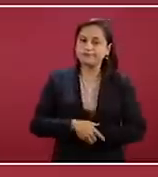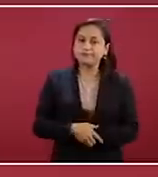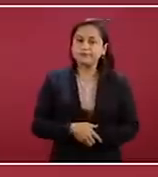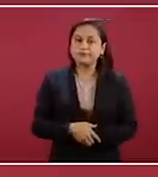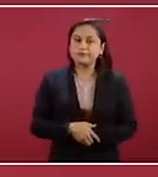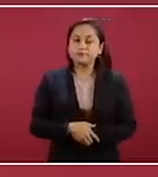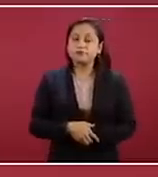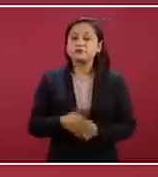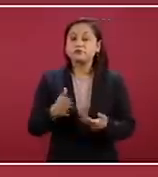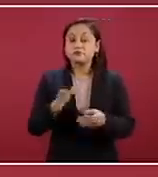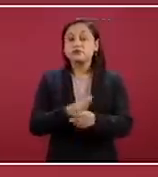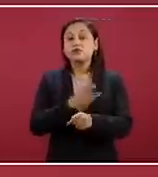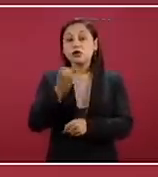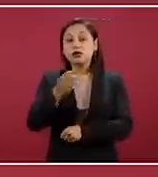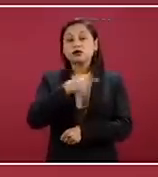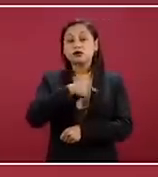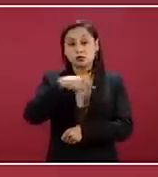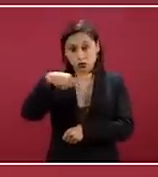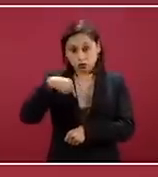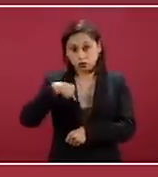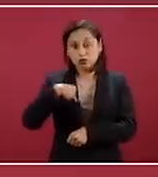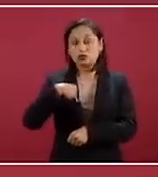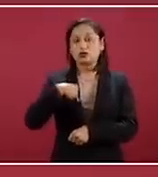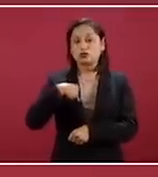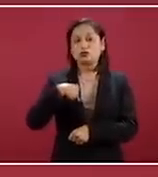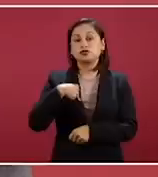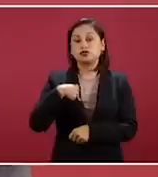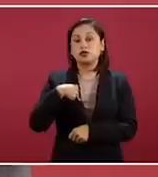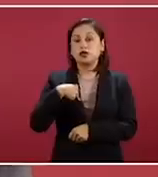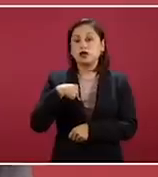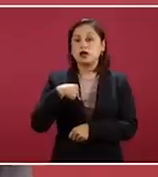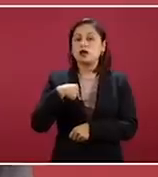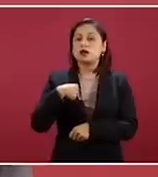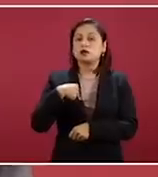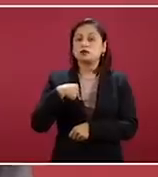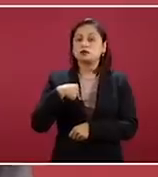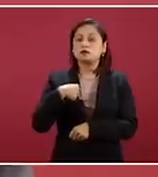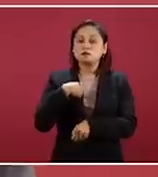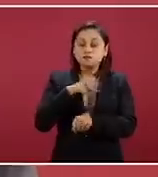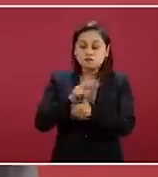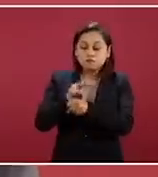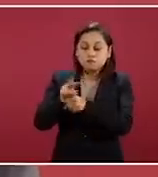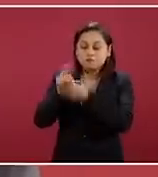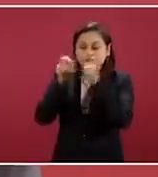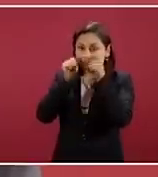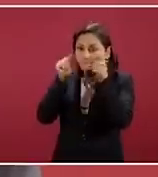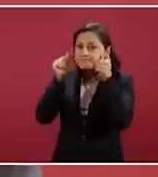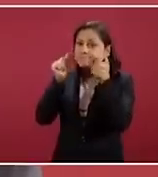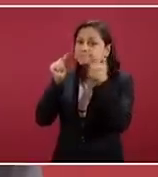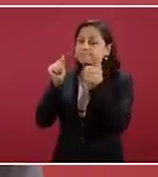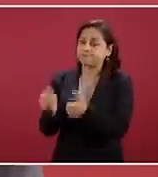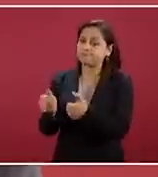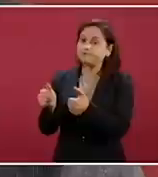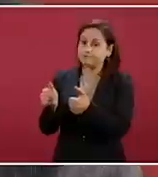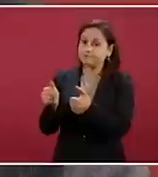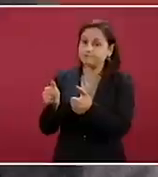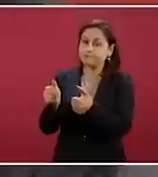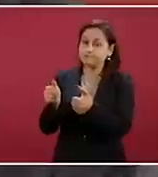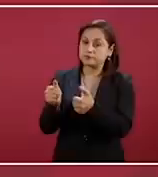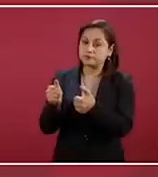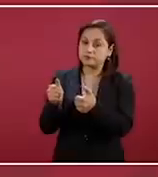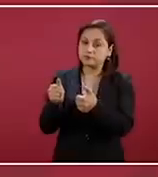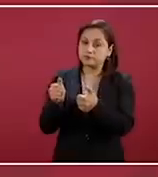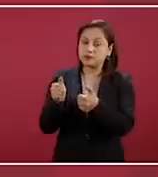vamos a estar pendientes para ayudar a que